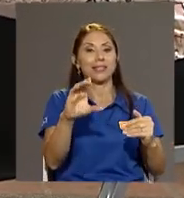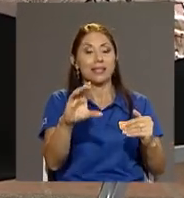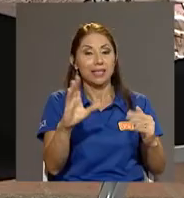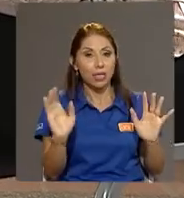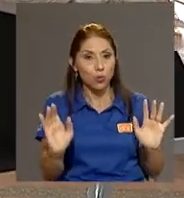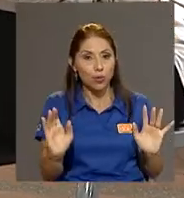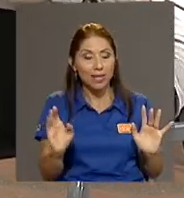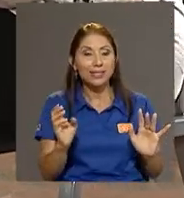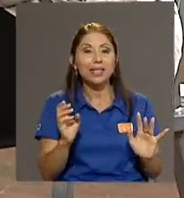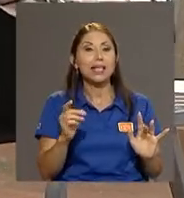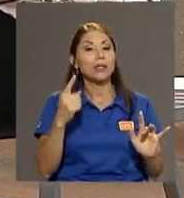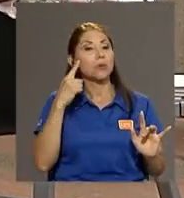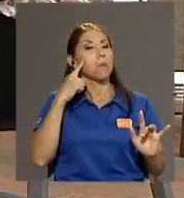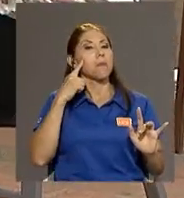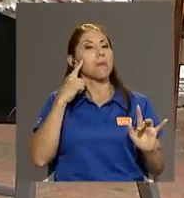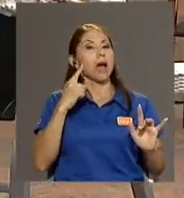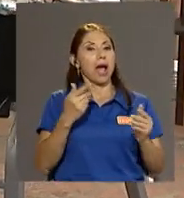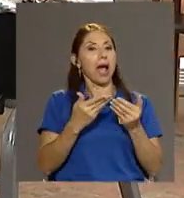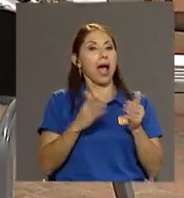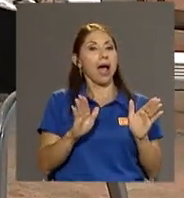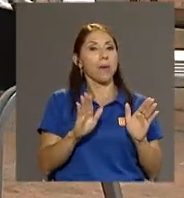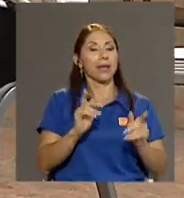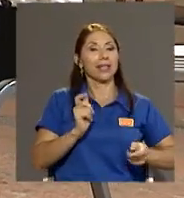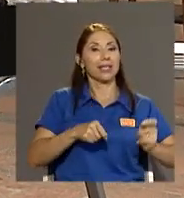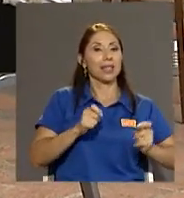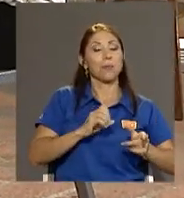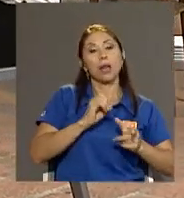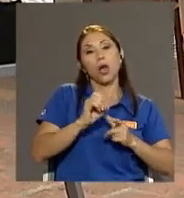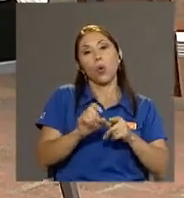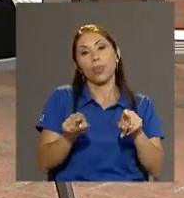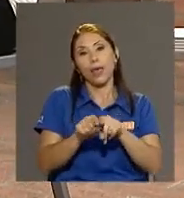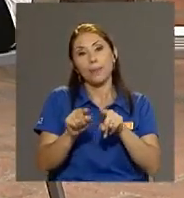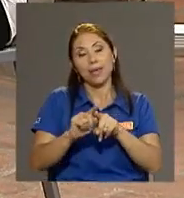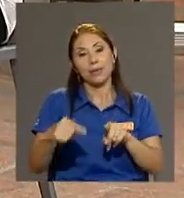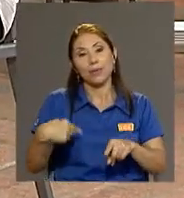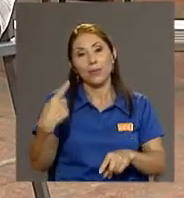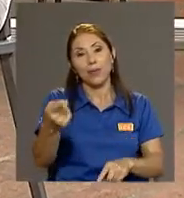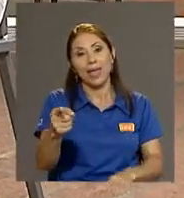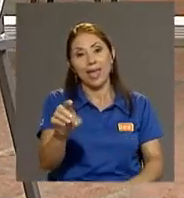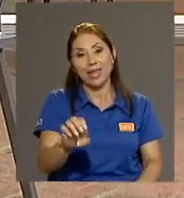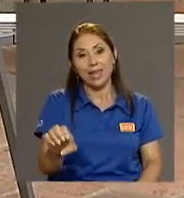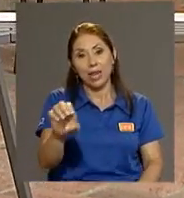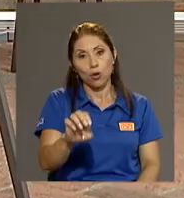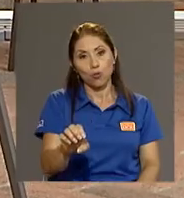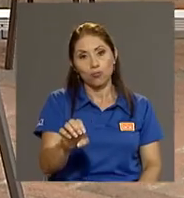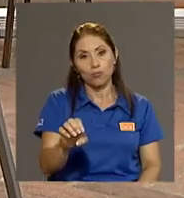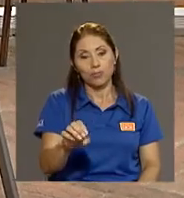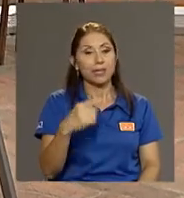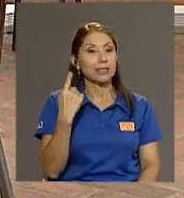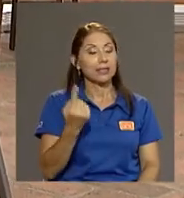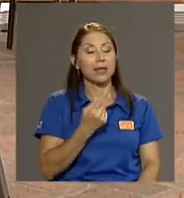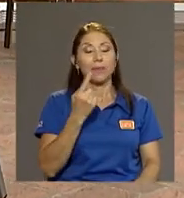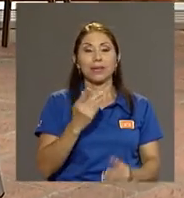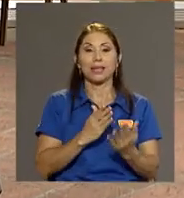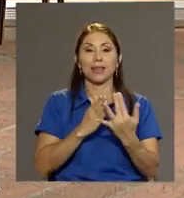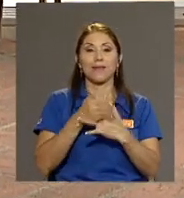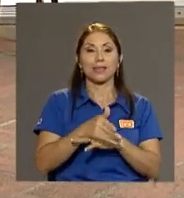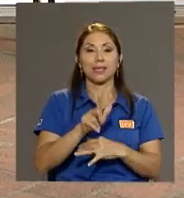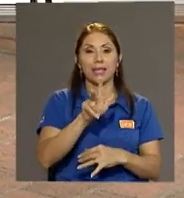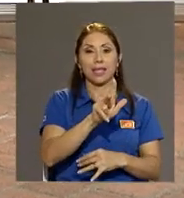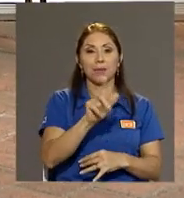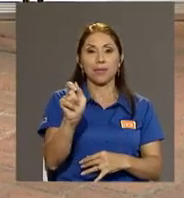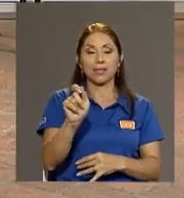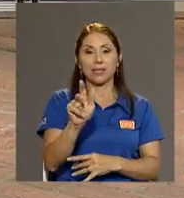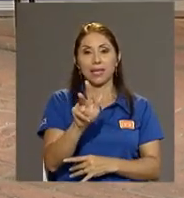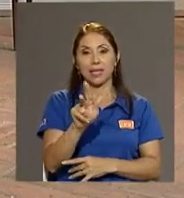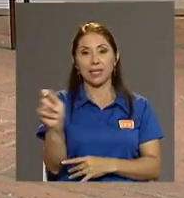si abren en septiembre o también podemos entrar en enero. Cada son los bloques de trimestre, ¿verdad?